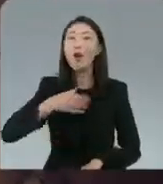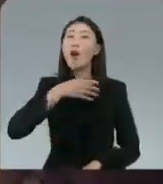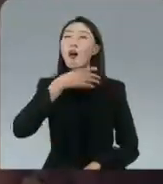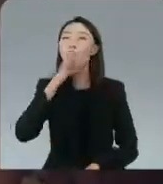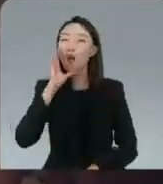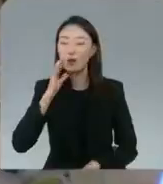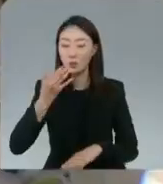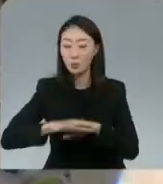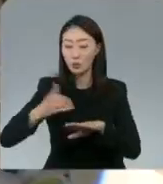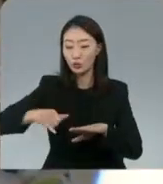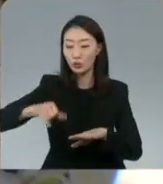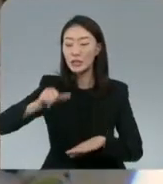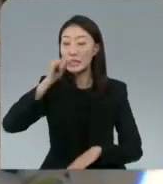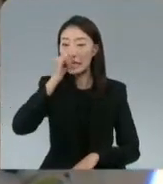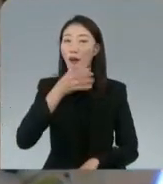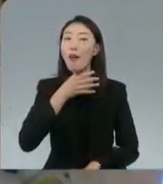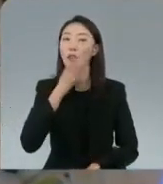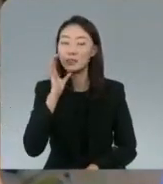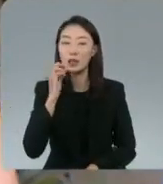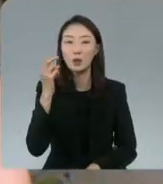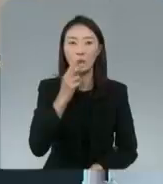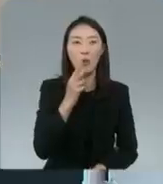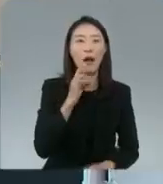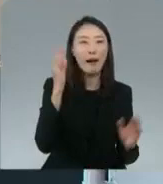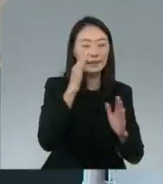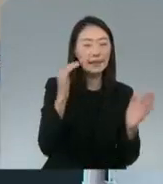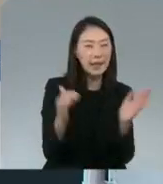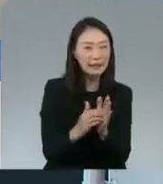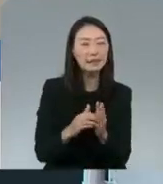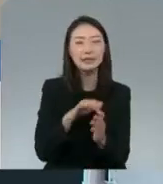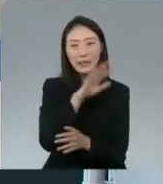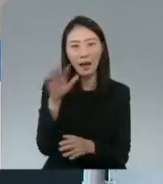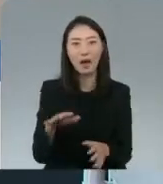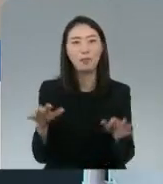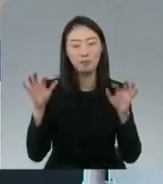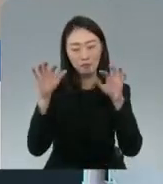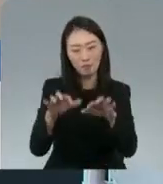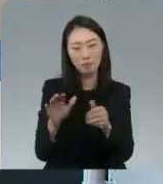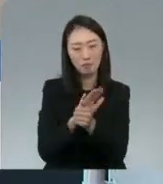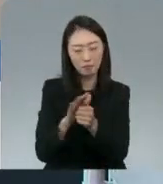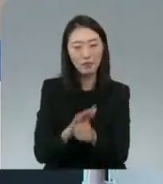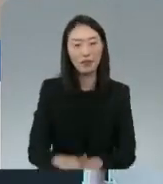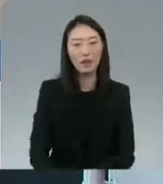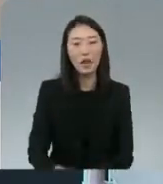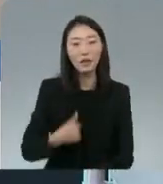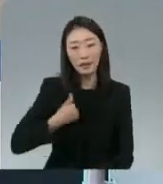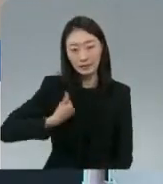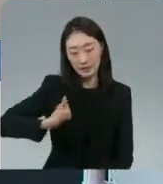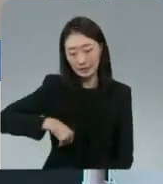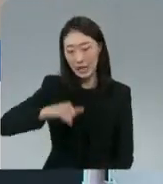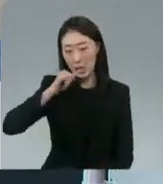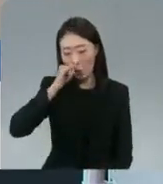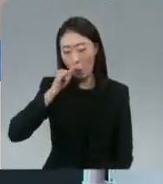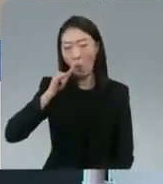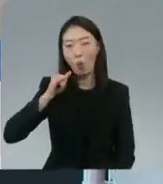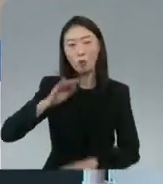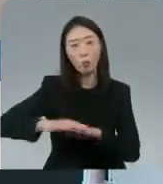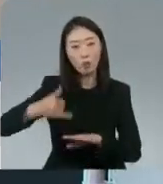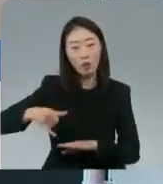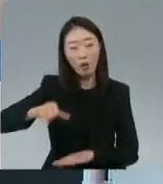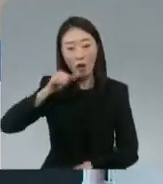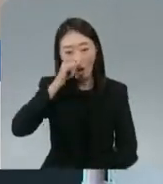rindieron homenaje a los fallecidos dejando crisantemos y cartas escritas a mano en los altares con el anhelo de que sus almas